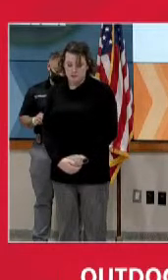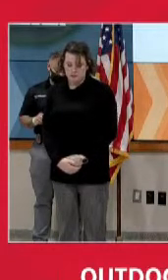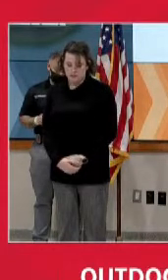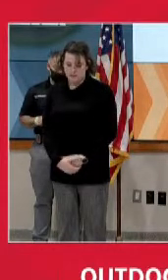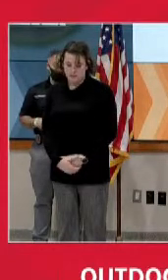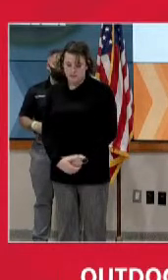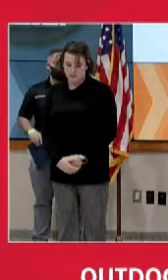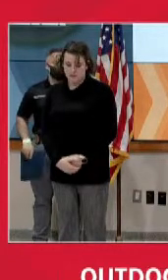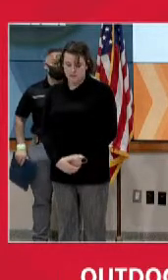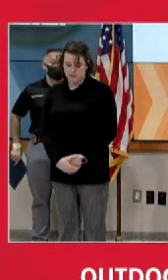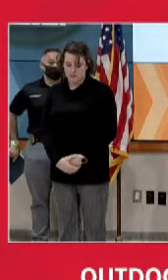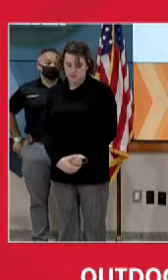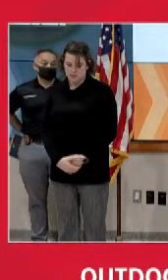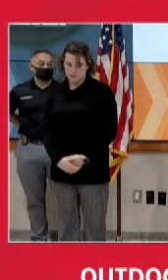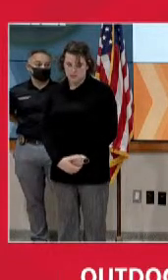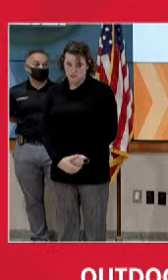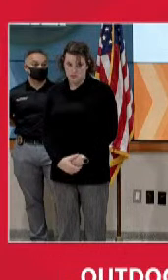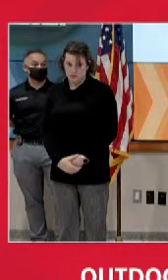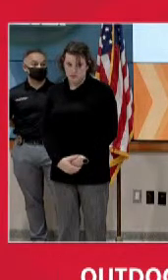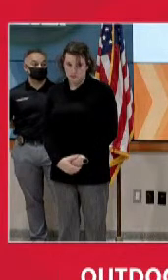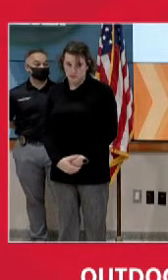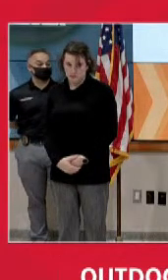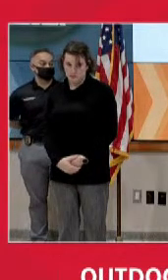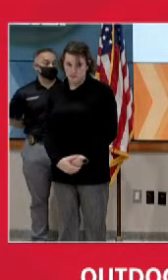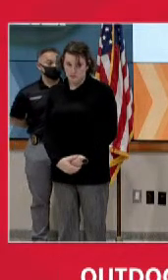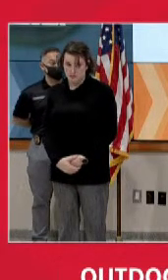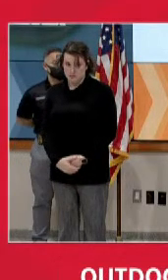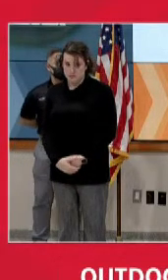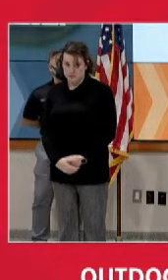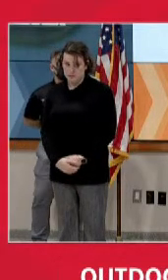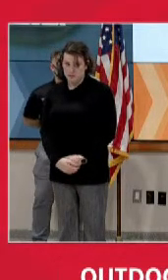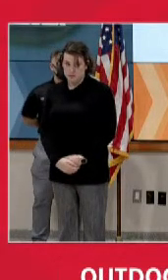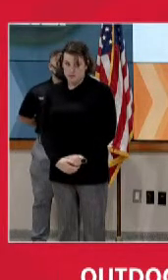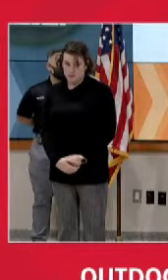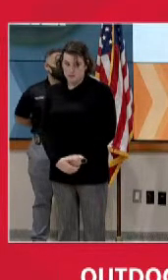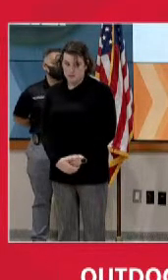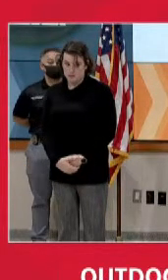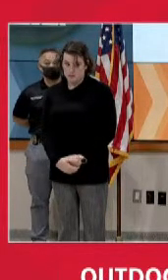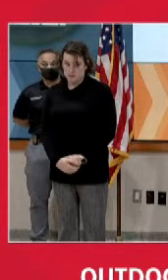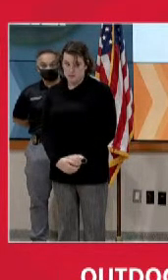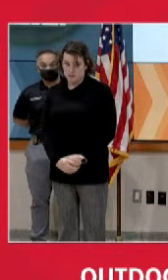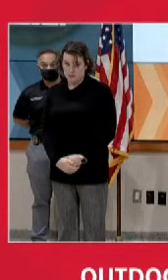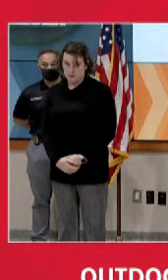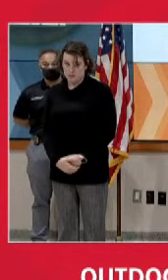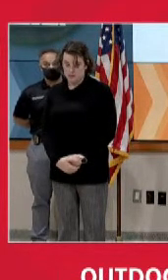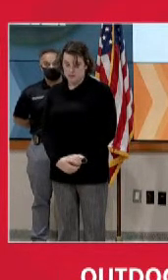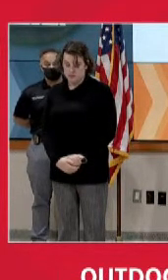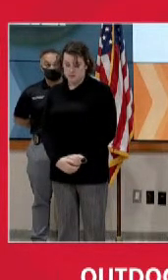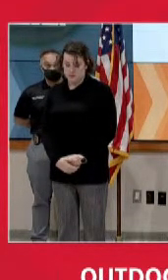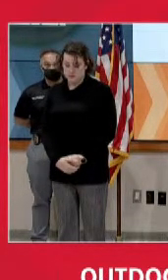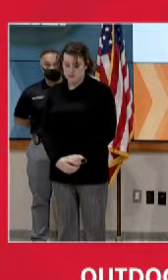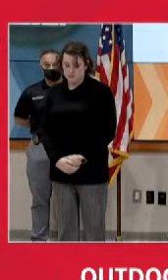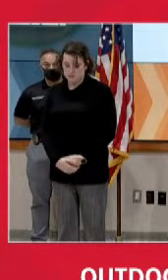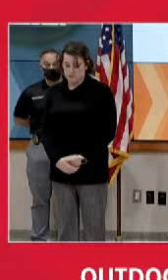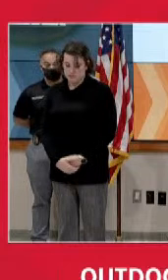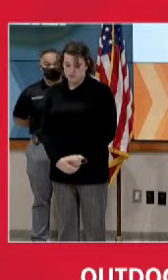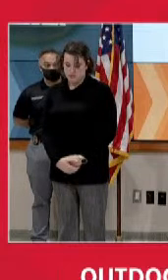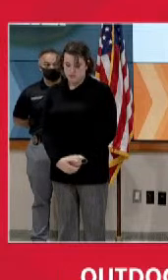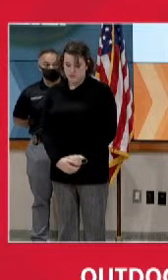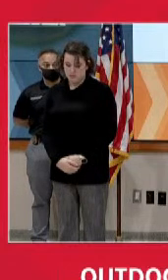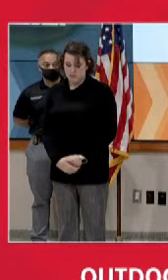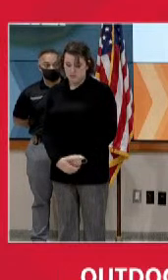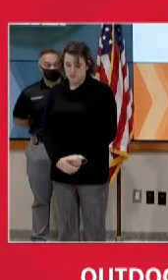la incidencia de personas afectadas fue muchísimo más baja cuando estábamos bajo orden. Entonces, no orden,